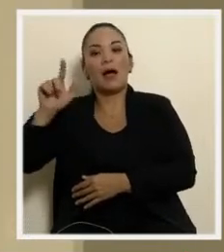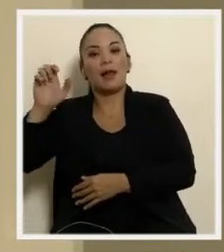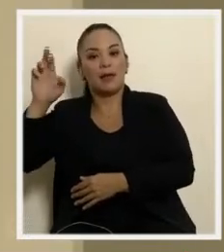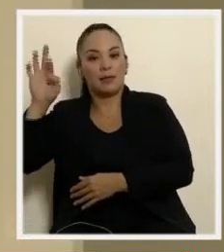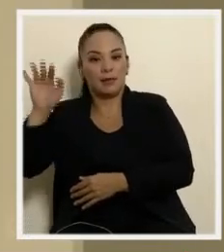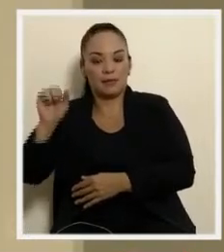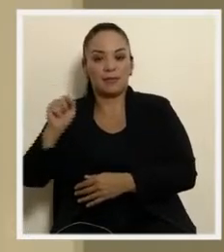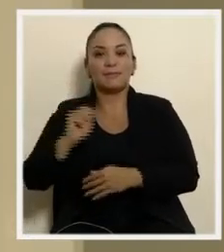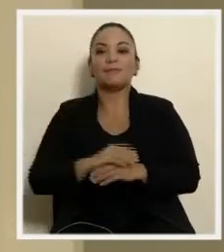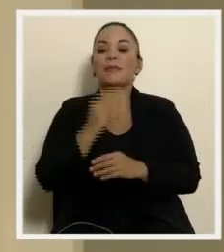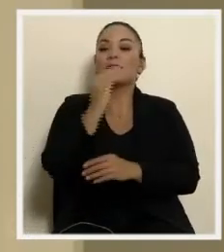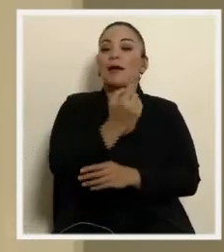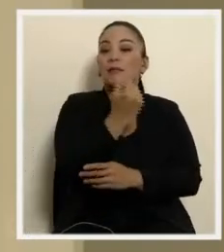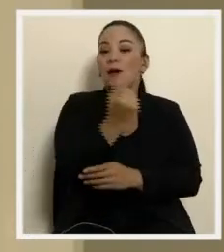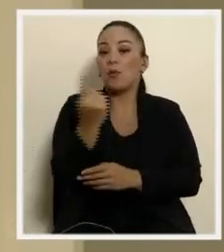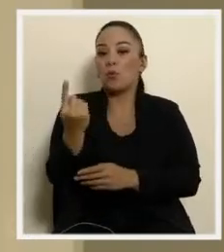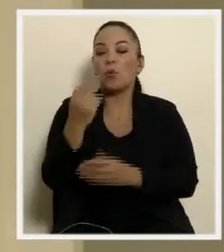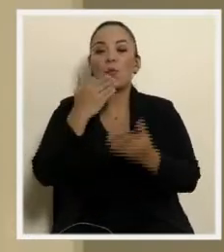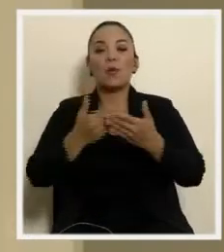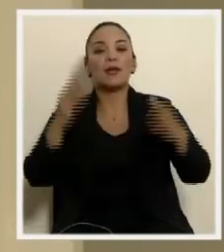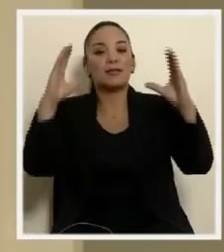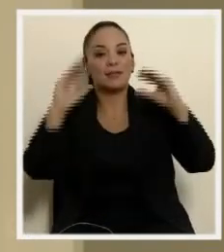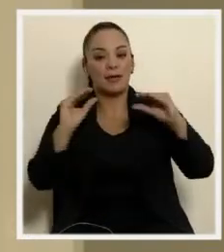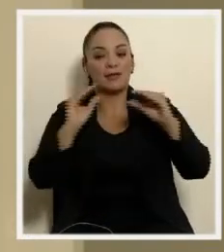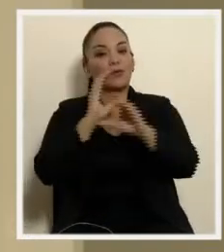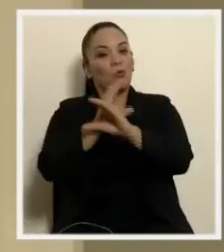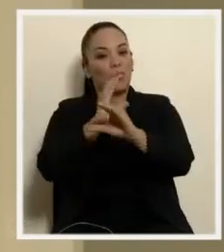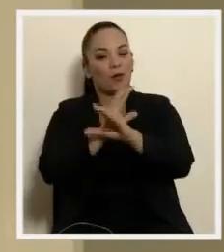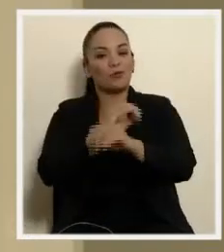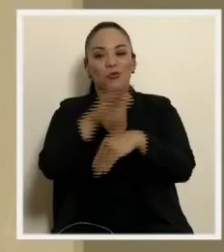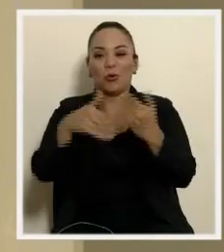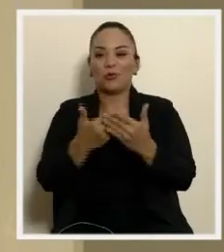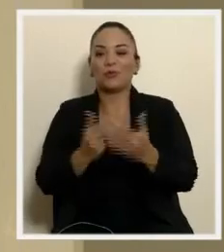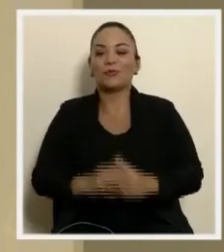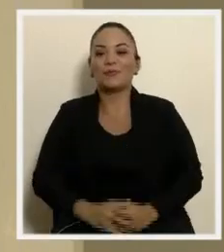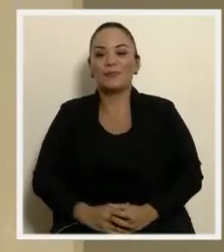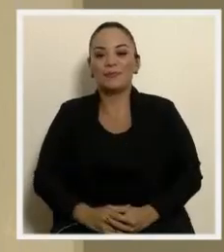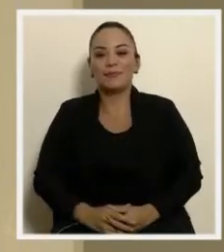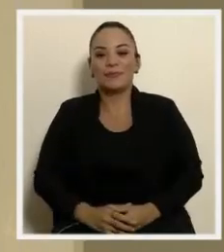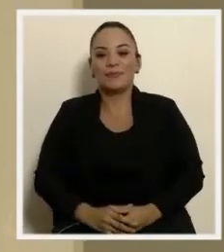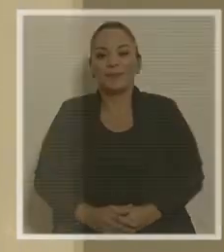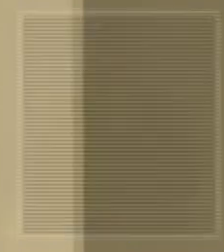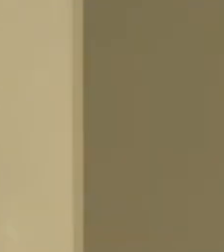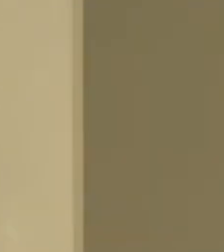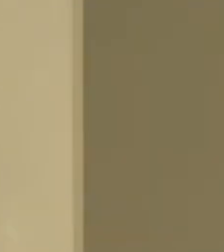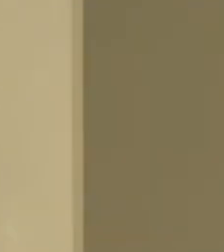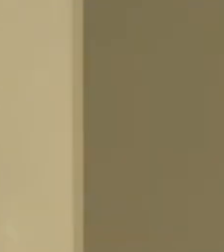presidencia.go.cr/inclinada-alertas. A cada uno y una, muy buenas tardes y a cuidarnos todos.